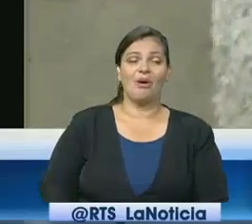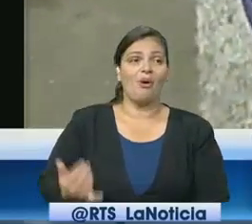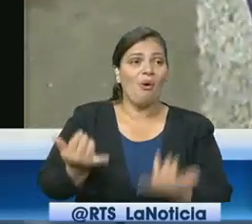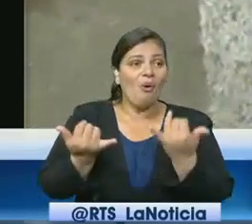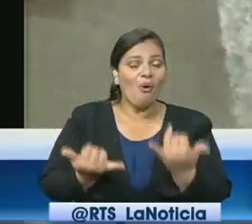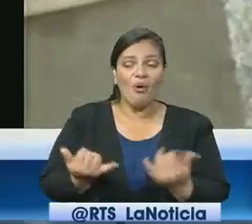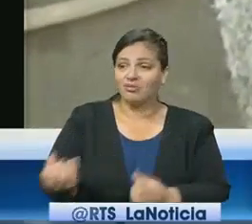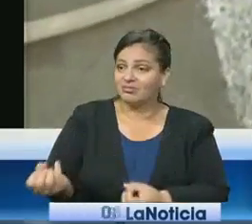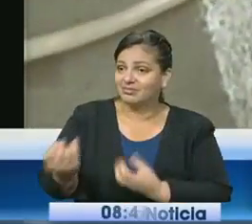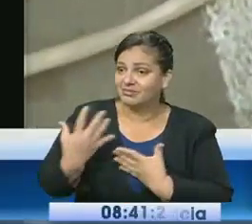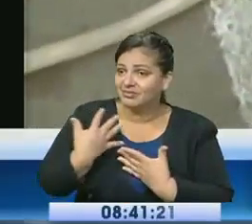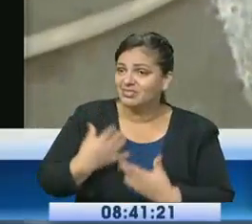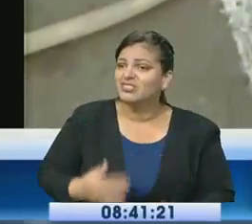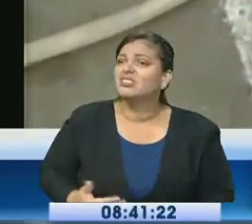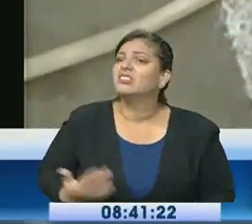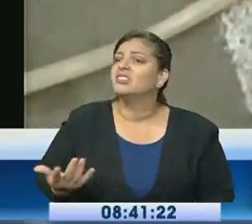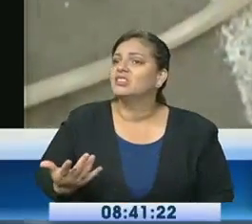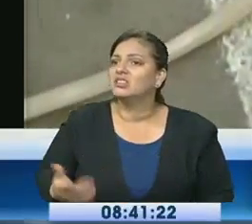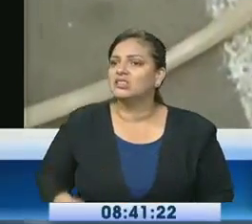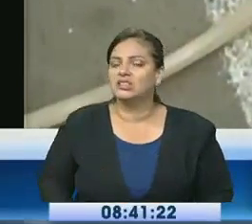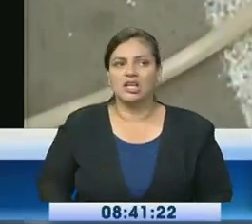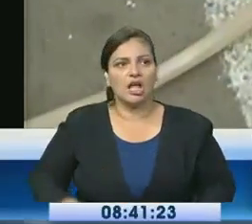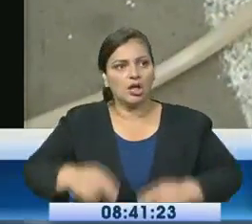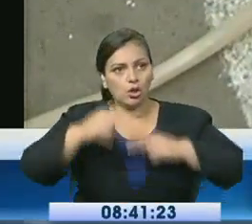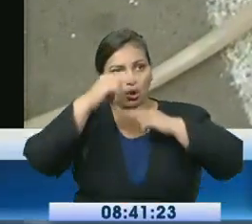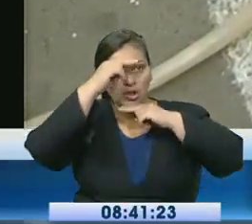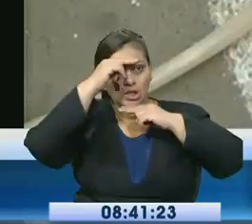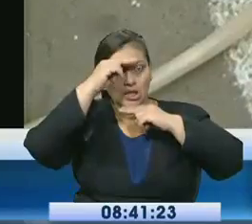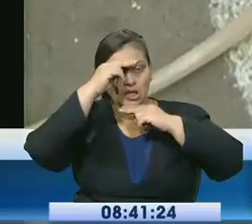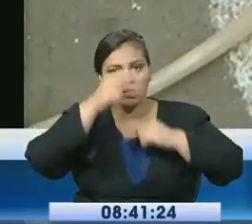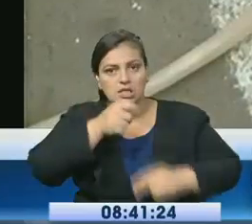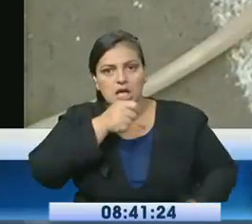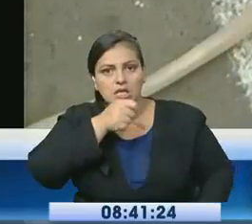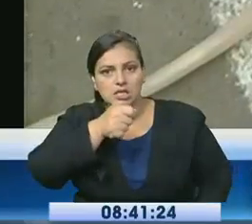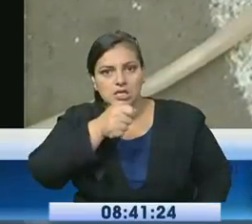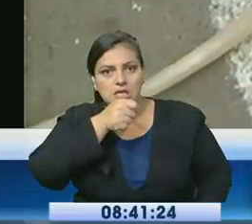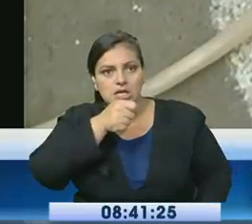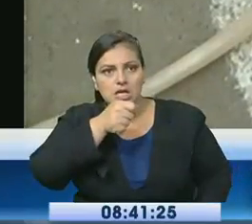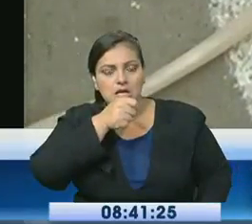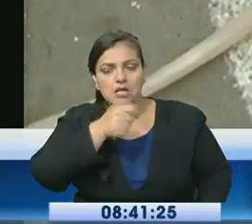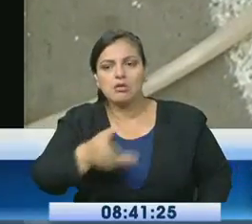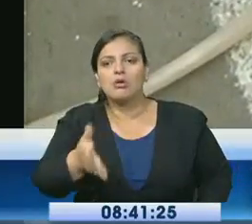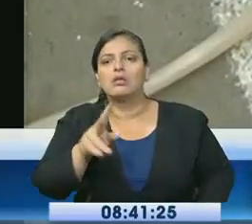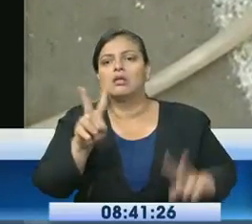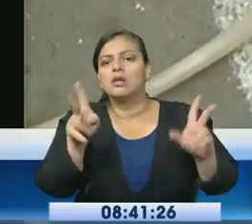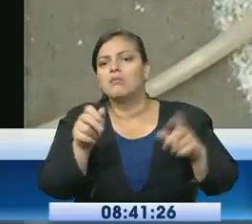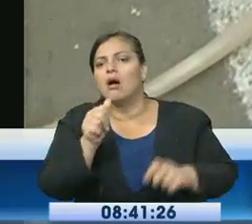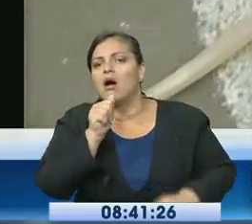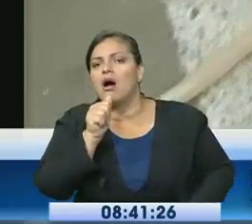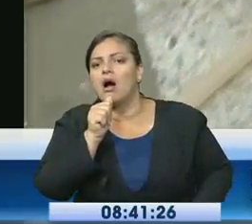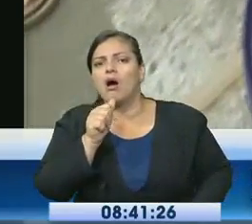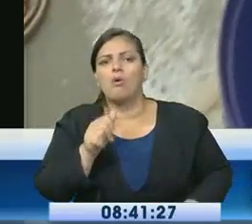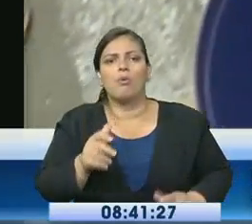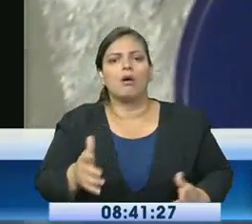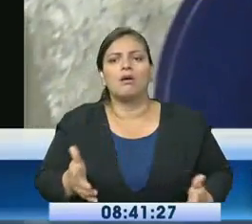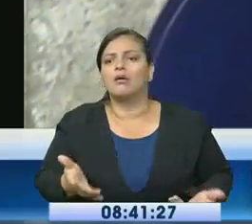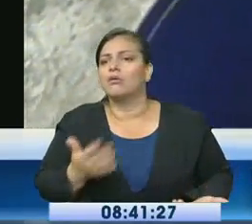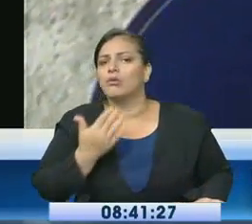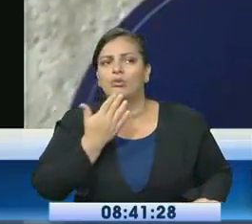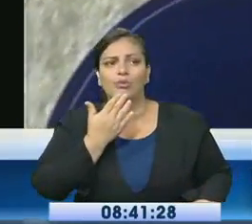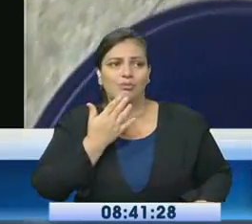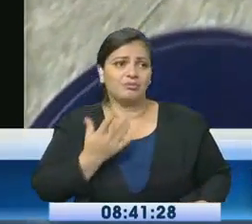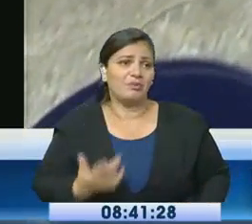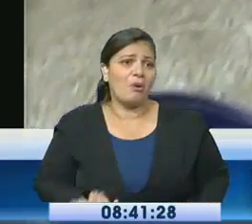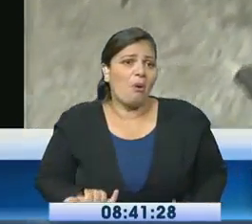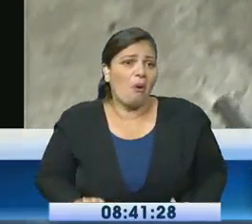venir como lo del canal a entrevistarnos para saber, para preguntas, saber